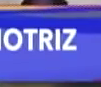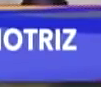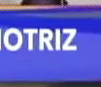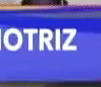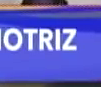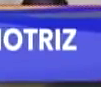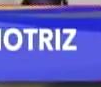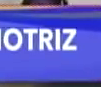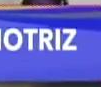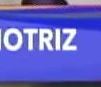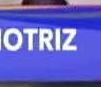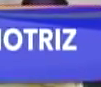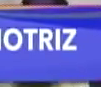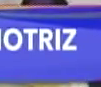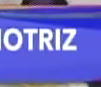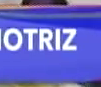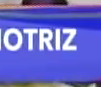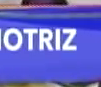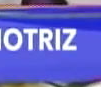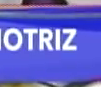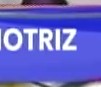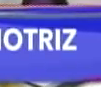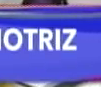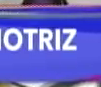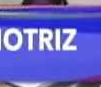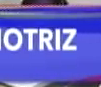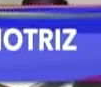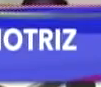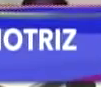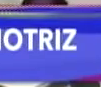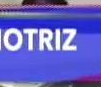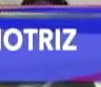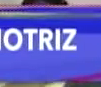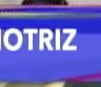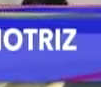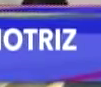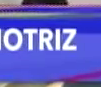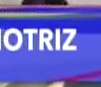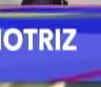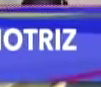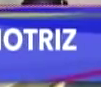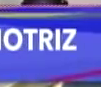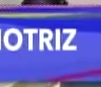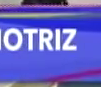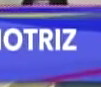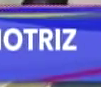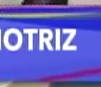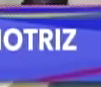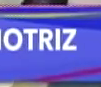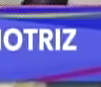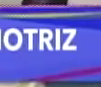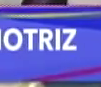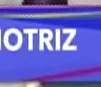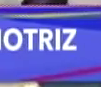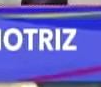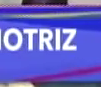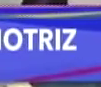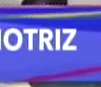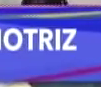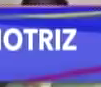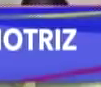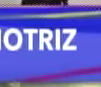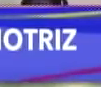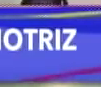querido comandante Hugo Chávez, el 26 de agosto del año 2011. Y desde entonces ha producido de